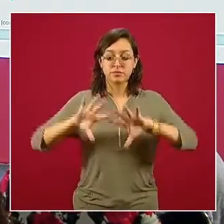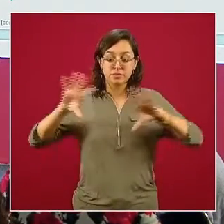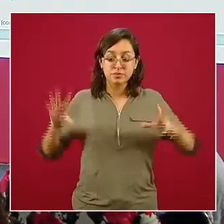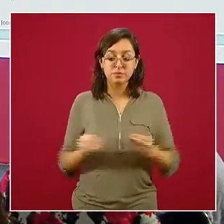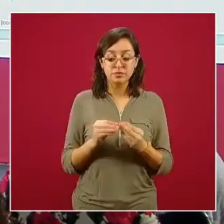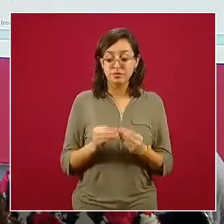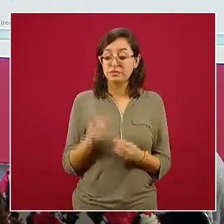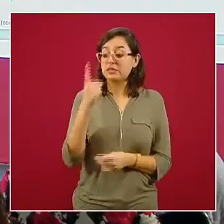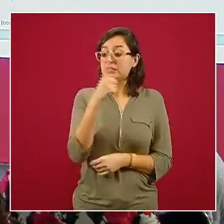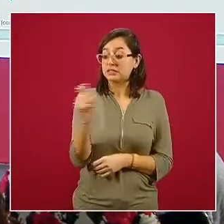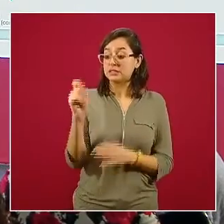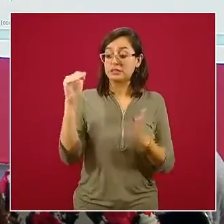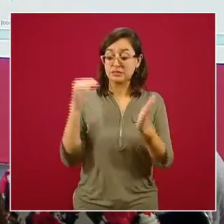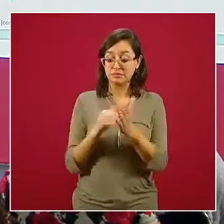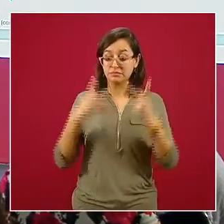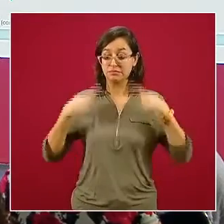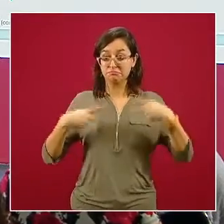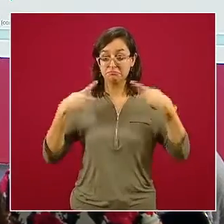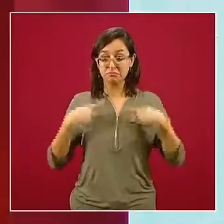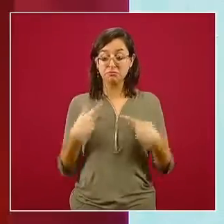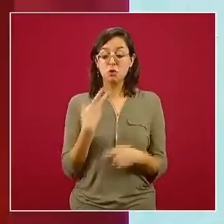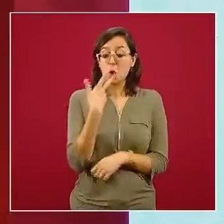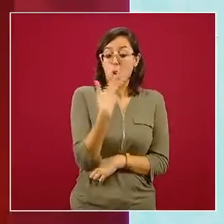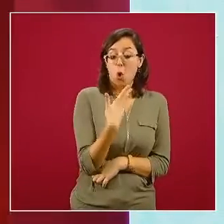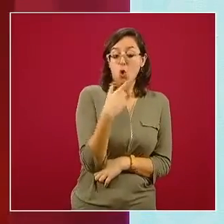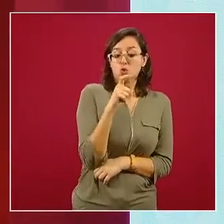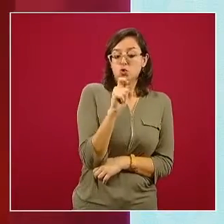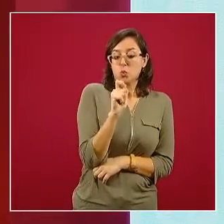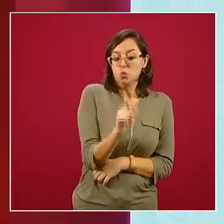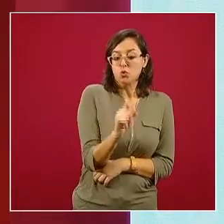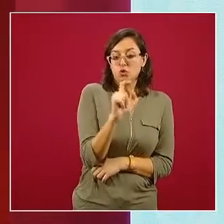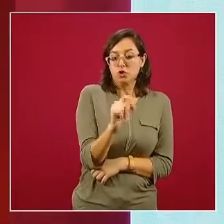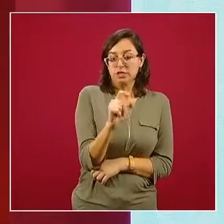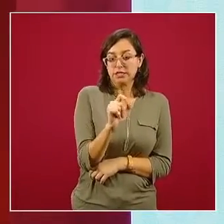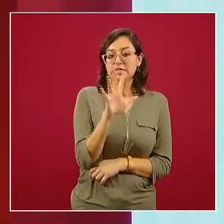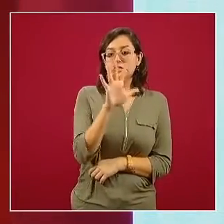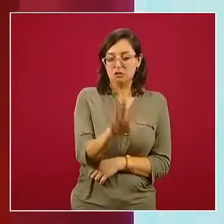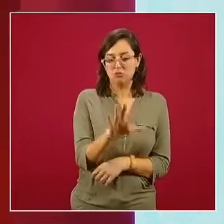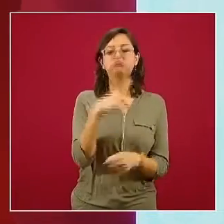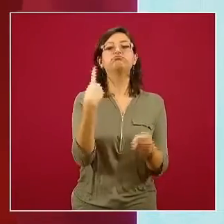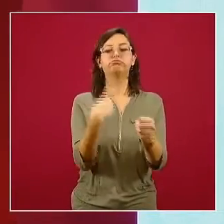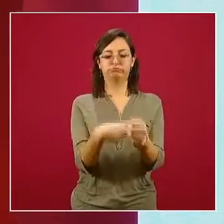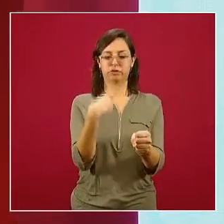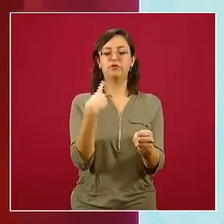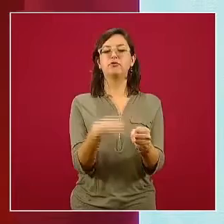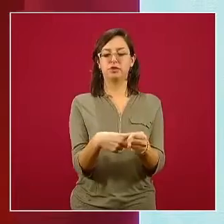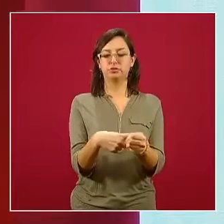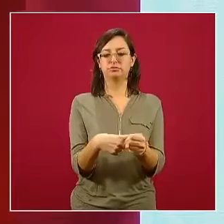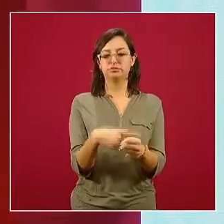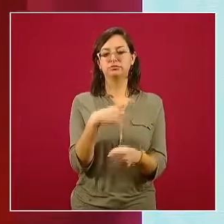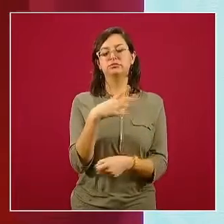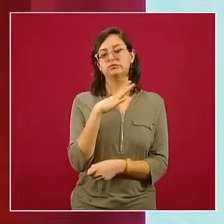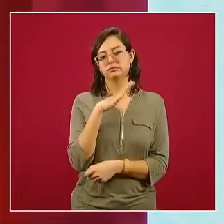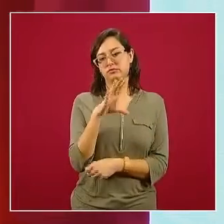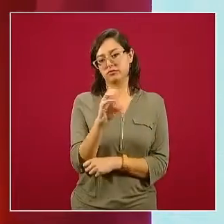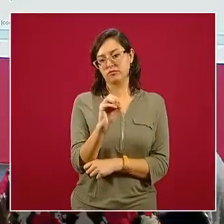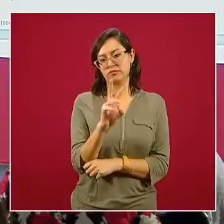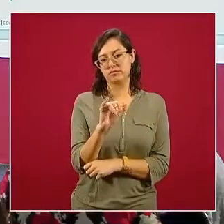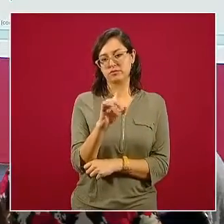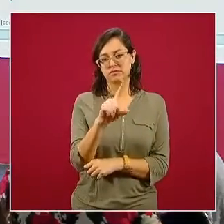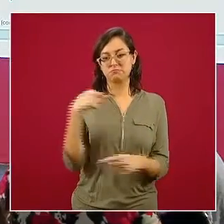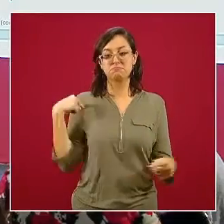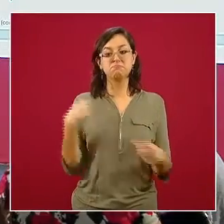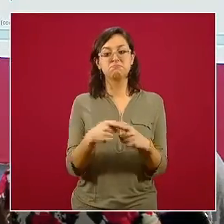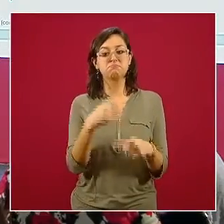tenemos 8.35 personas por cada 100,000 tienen COVID desde los últimos